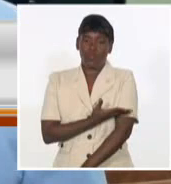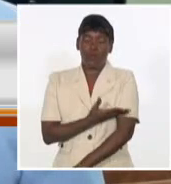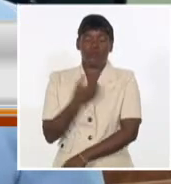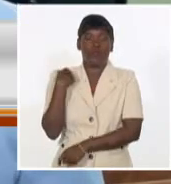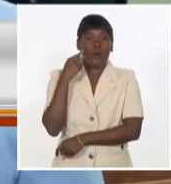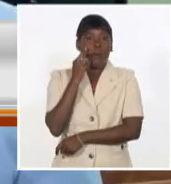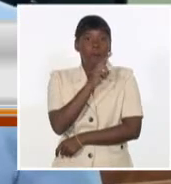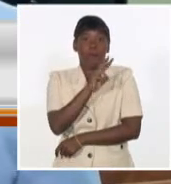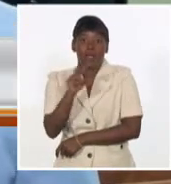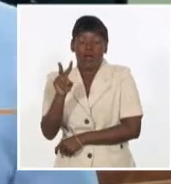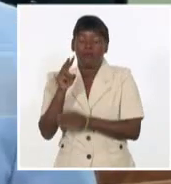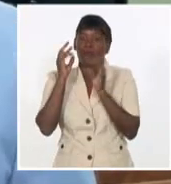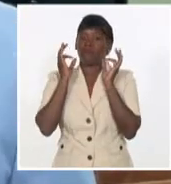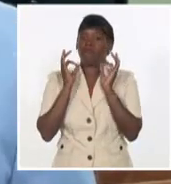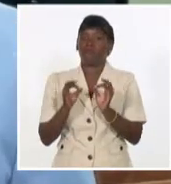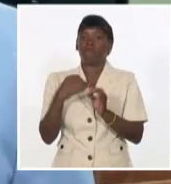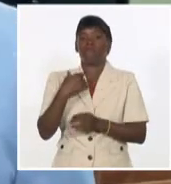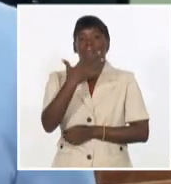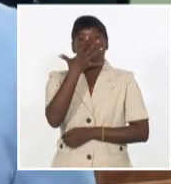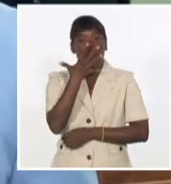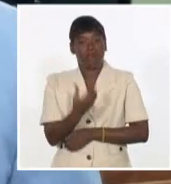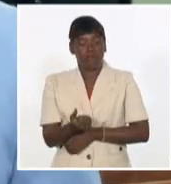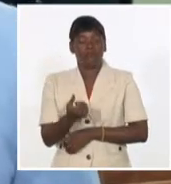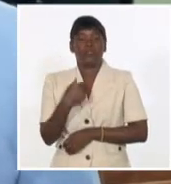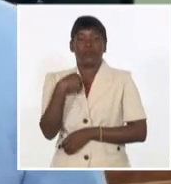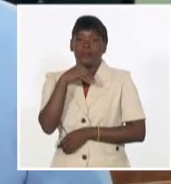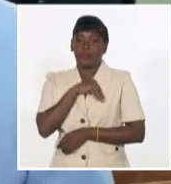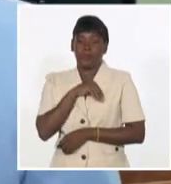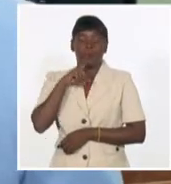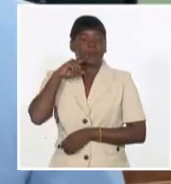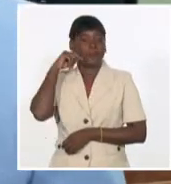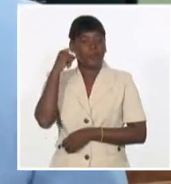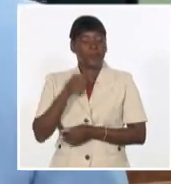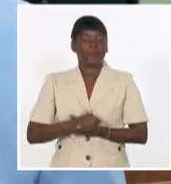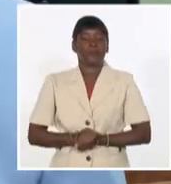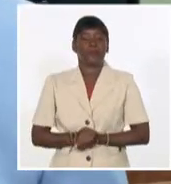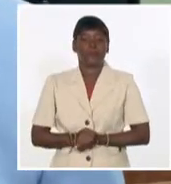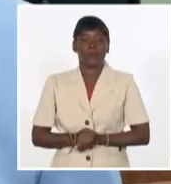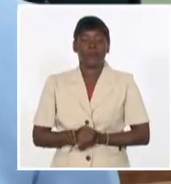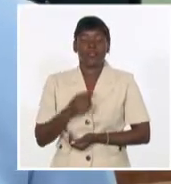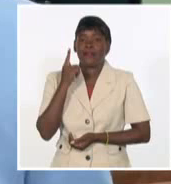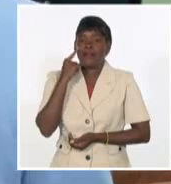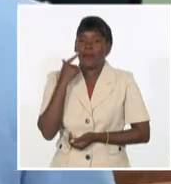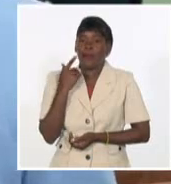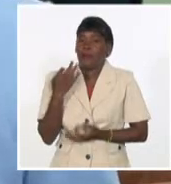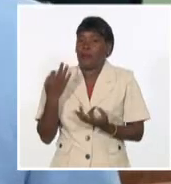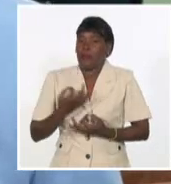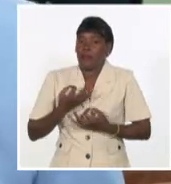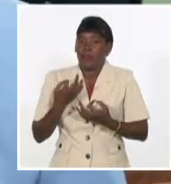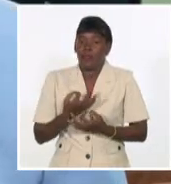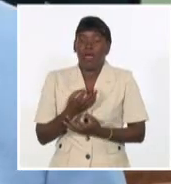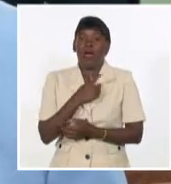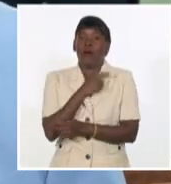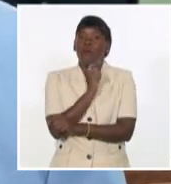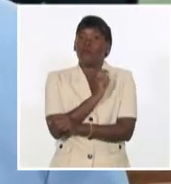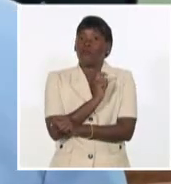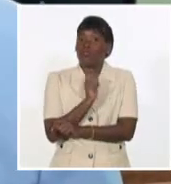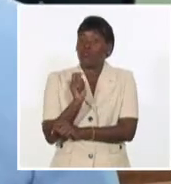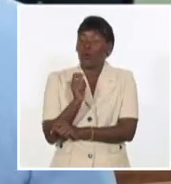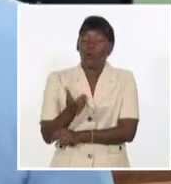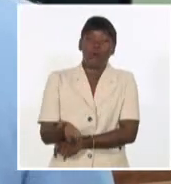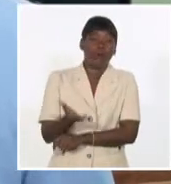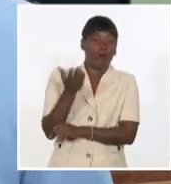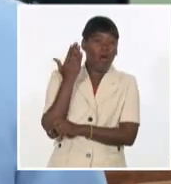avanzaba, hemos sentido, por así decirlo, la influencia, la presencia del maestro Electo Silva, que siempre estará